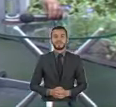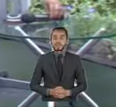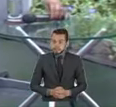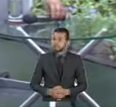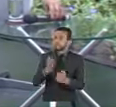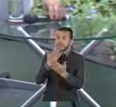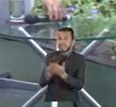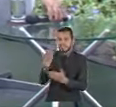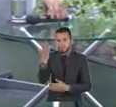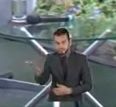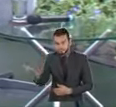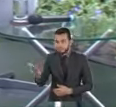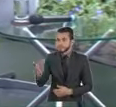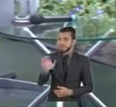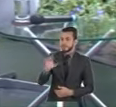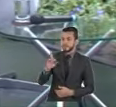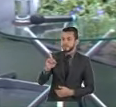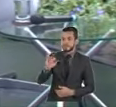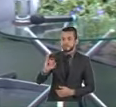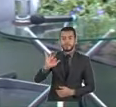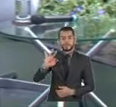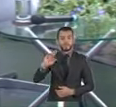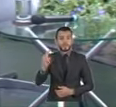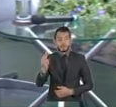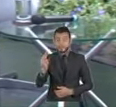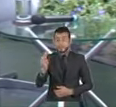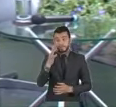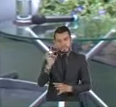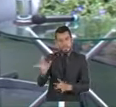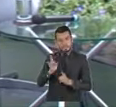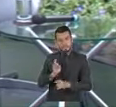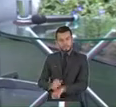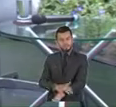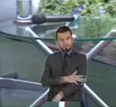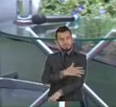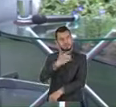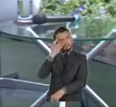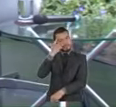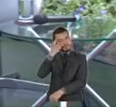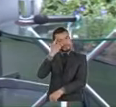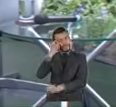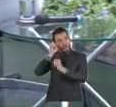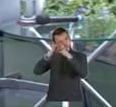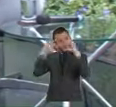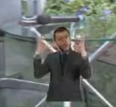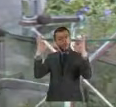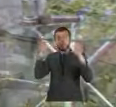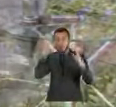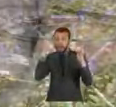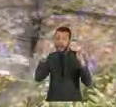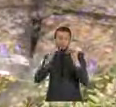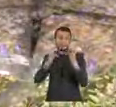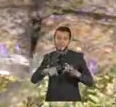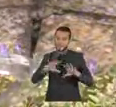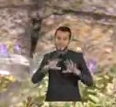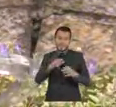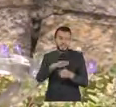Muchas gracias, Edith, por el mensaje. Muy inspirador y muy pertinente para la situación de la ciudad y, por